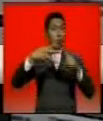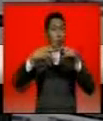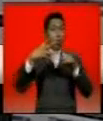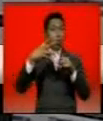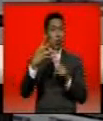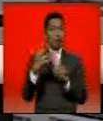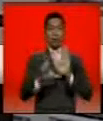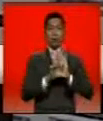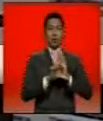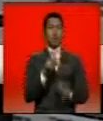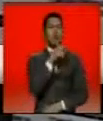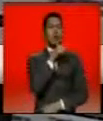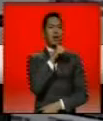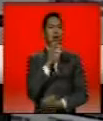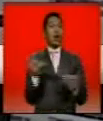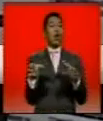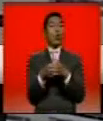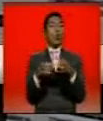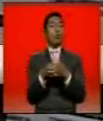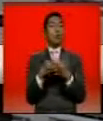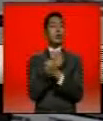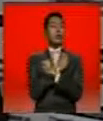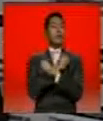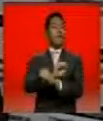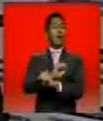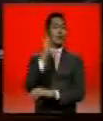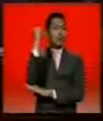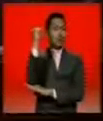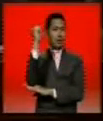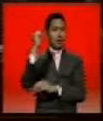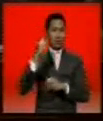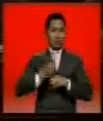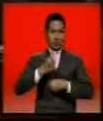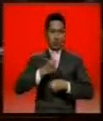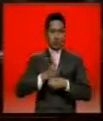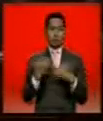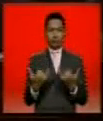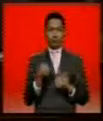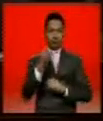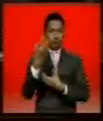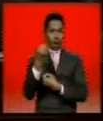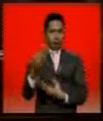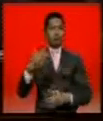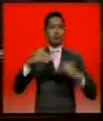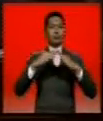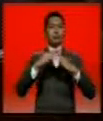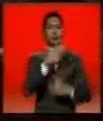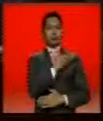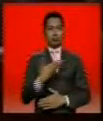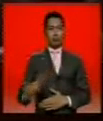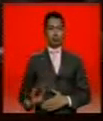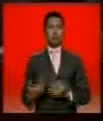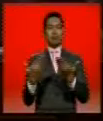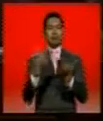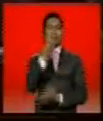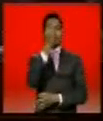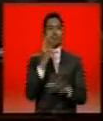la Comisión de Defensa de los Derechos del Trabajador. Hasta aquí el informe desde el Palacio Legislativo. Diana, muy